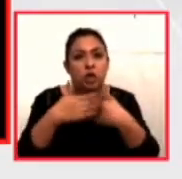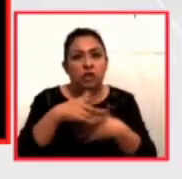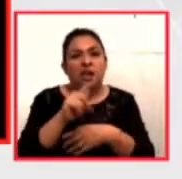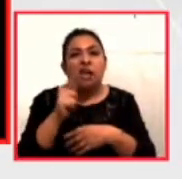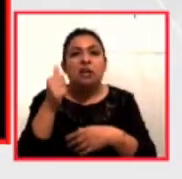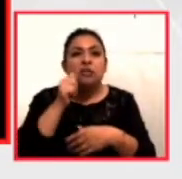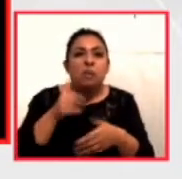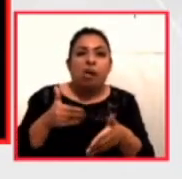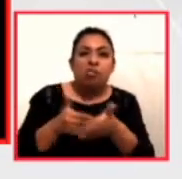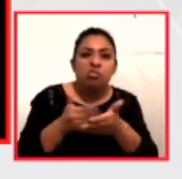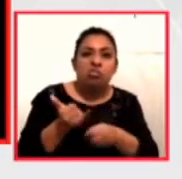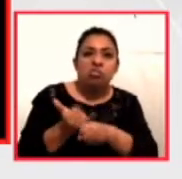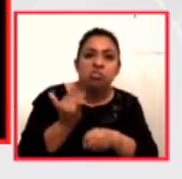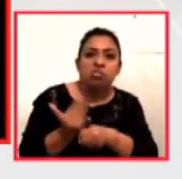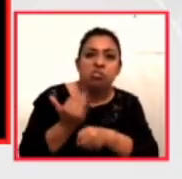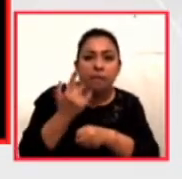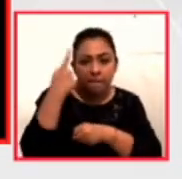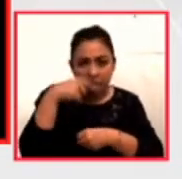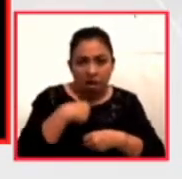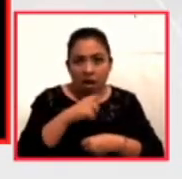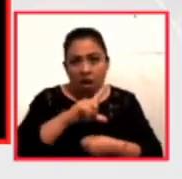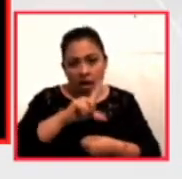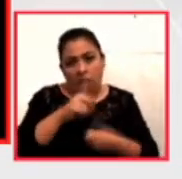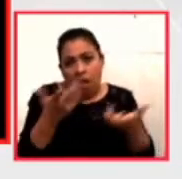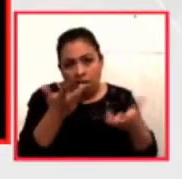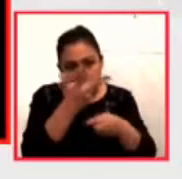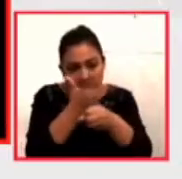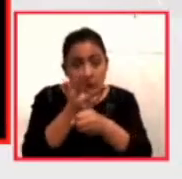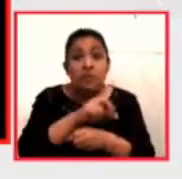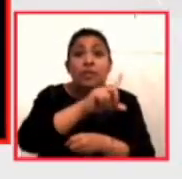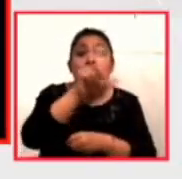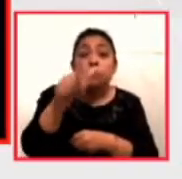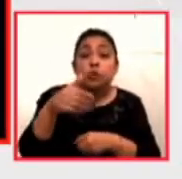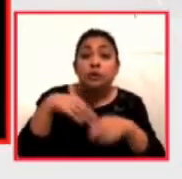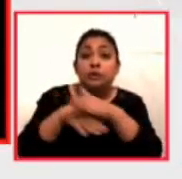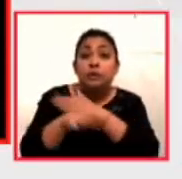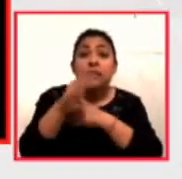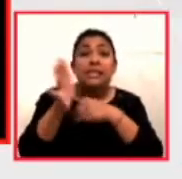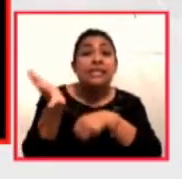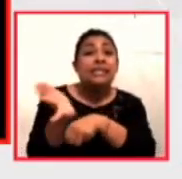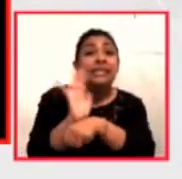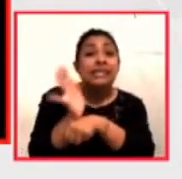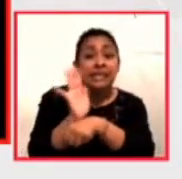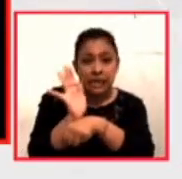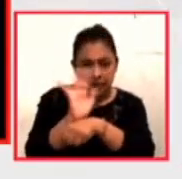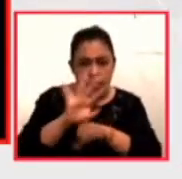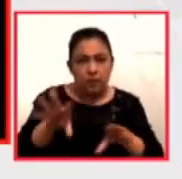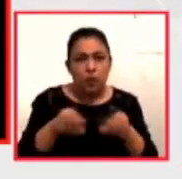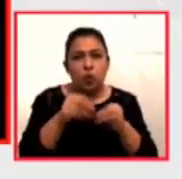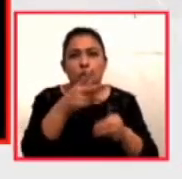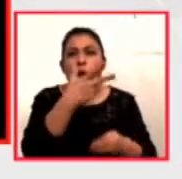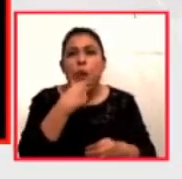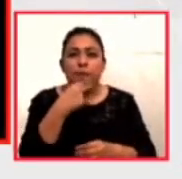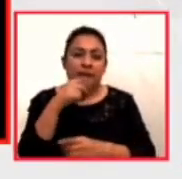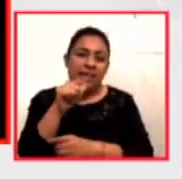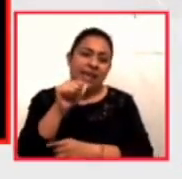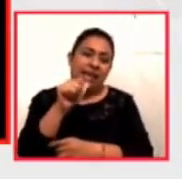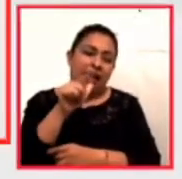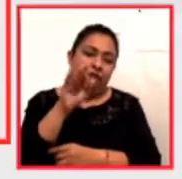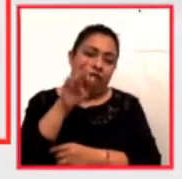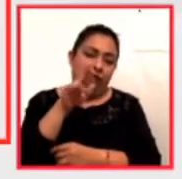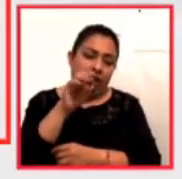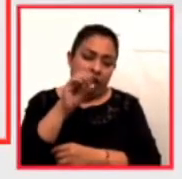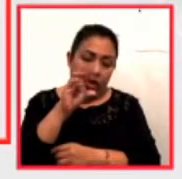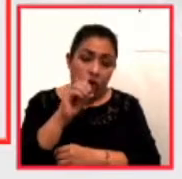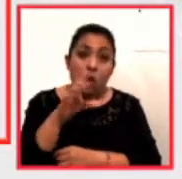para su realización. Tiempo después, el actor incursionó en el mundo del cine. Junto con el cineasta Alfredo Yoskovics,